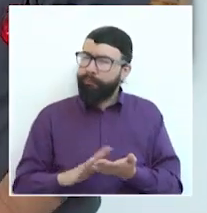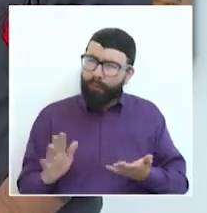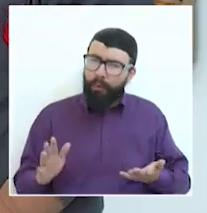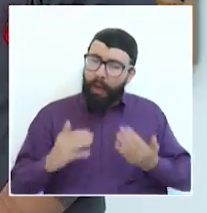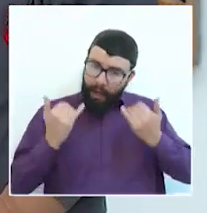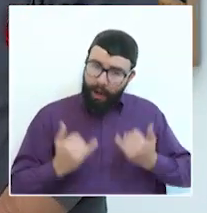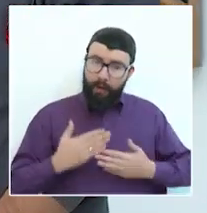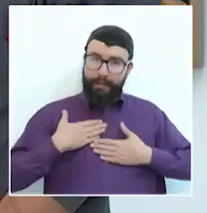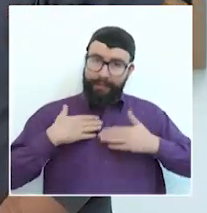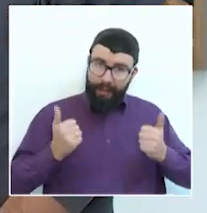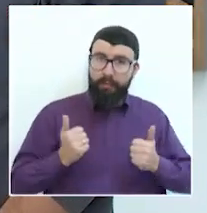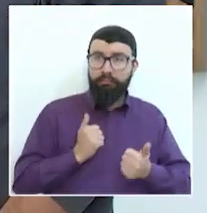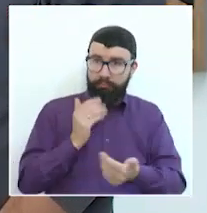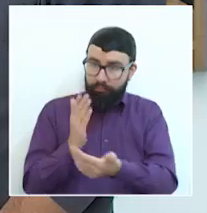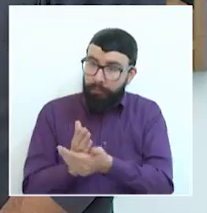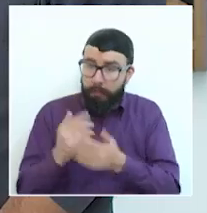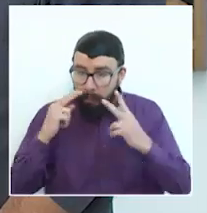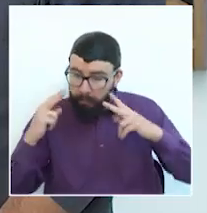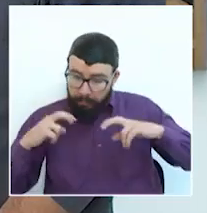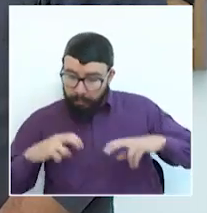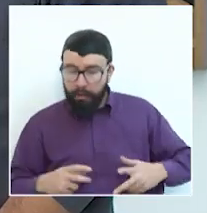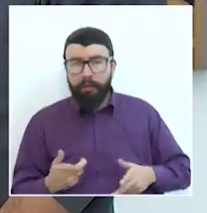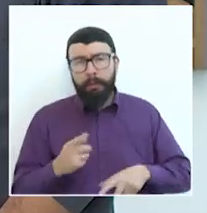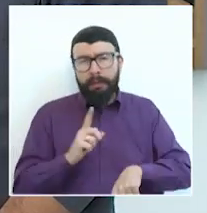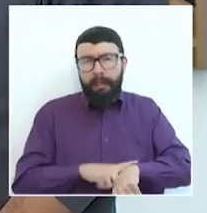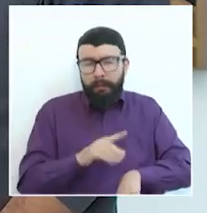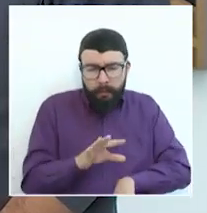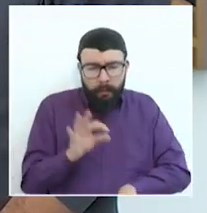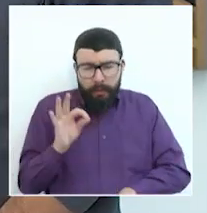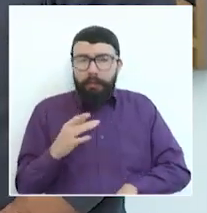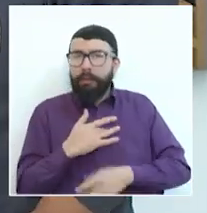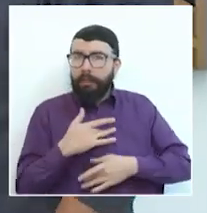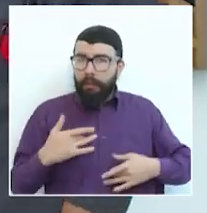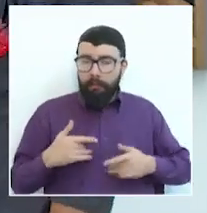dedicarle un poquitico más de tiempo a su salud, a su familia.